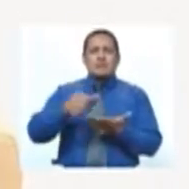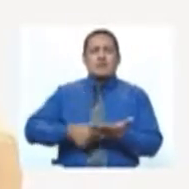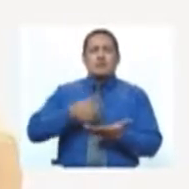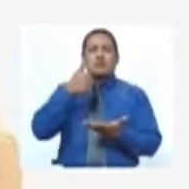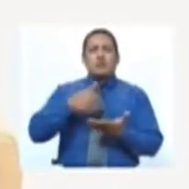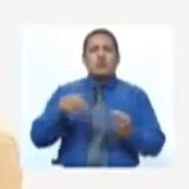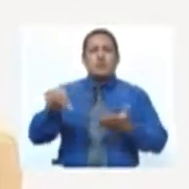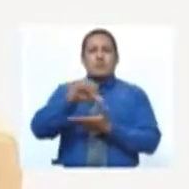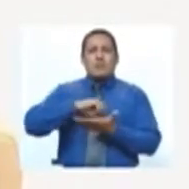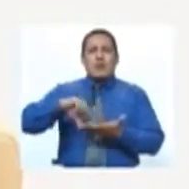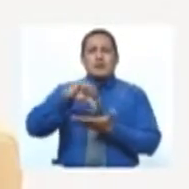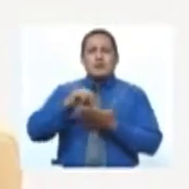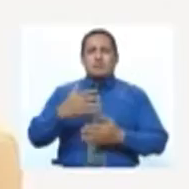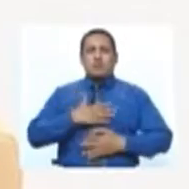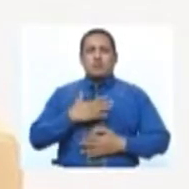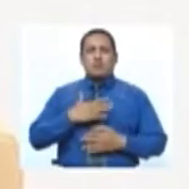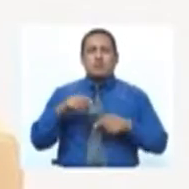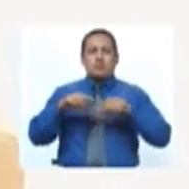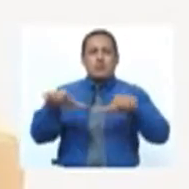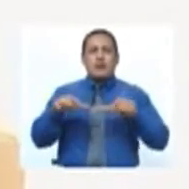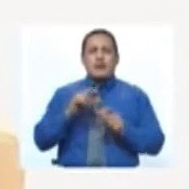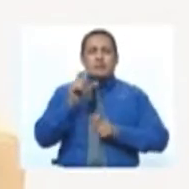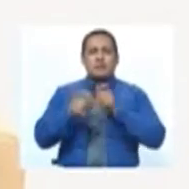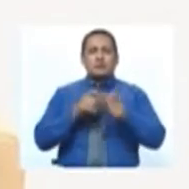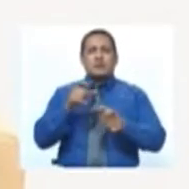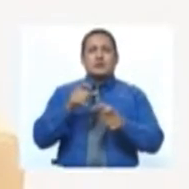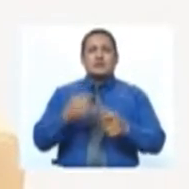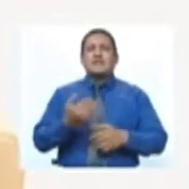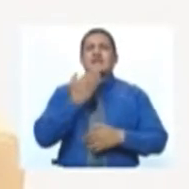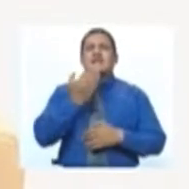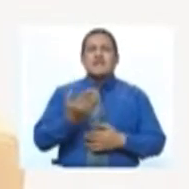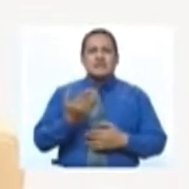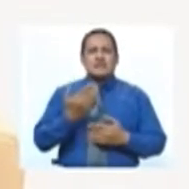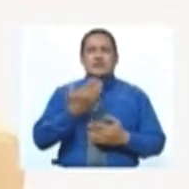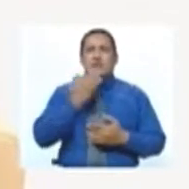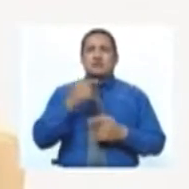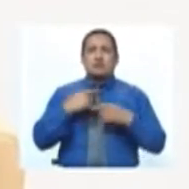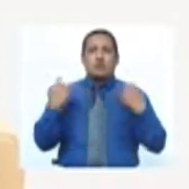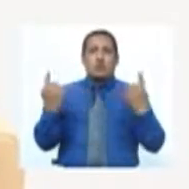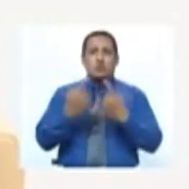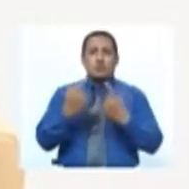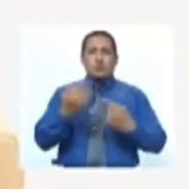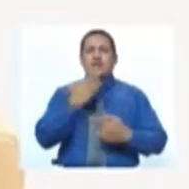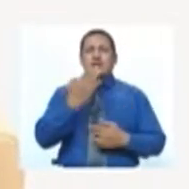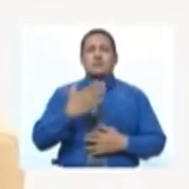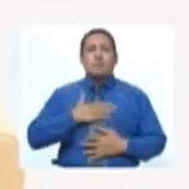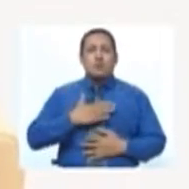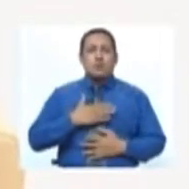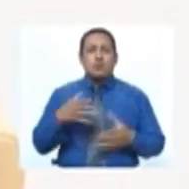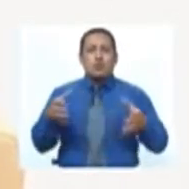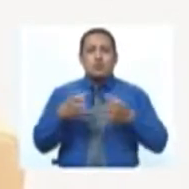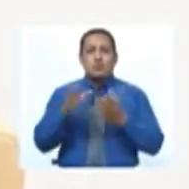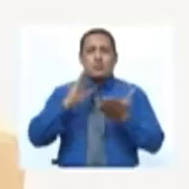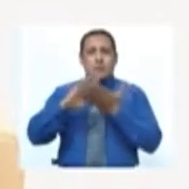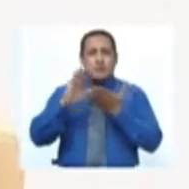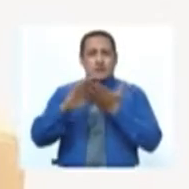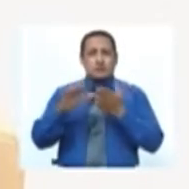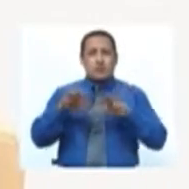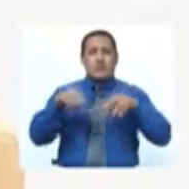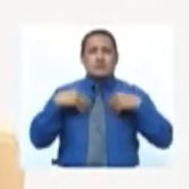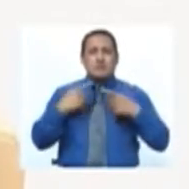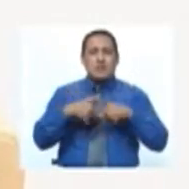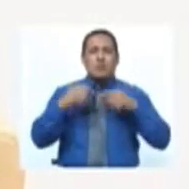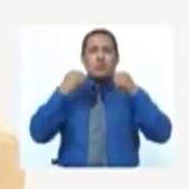Plaza Mayor o la Plaza de Armas de las ciudades de los televidentes. ¿De quién es? es de todos, es de nadie, se puede dar permisos,